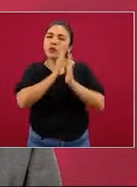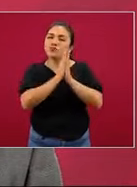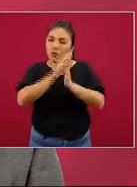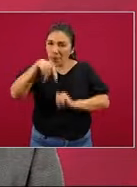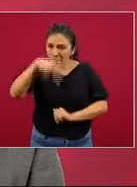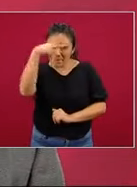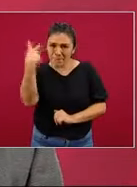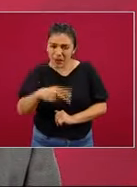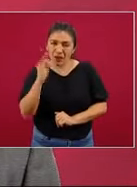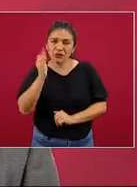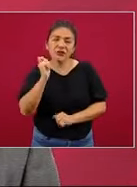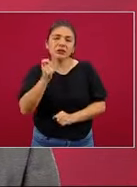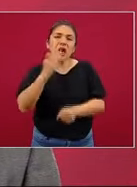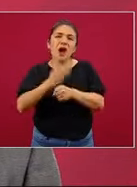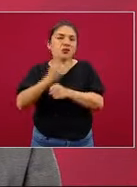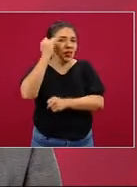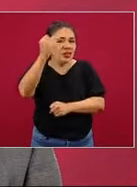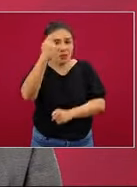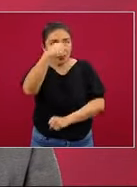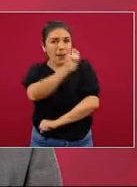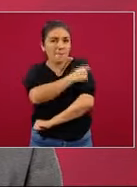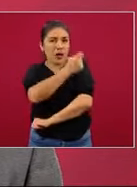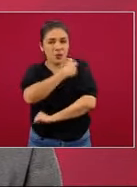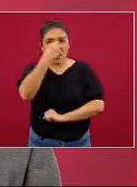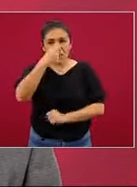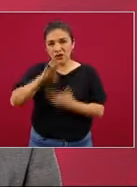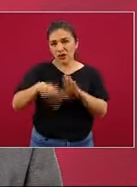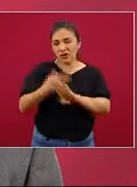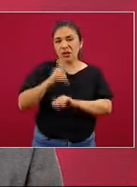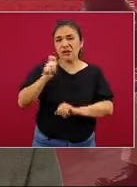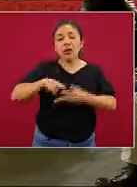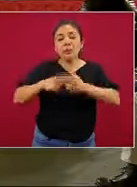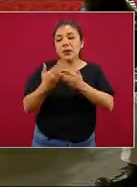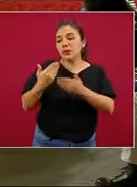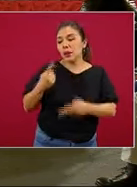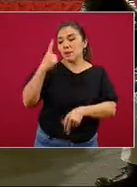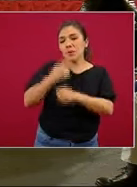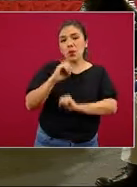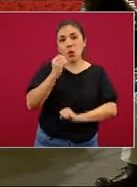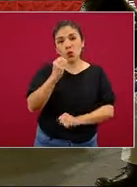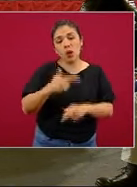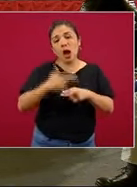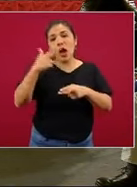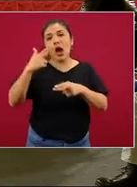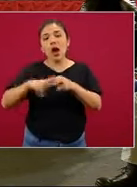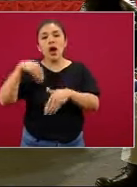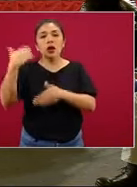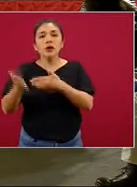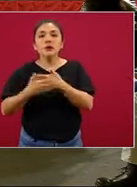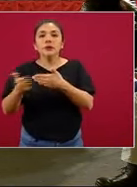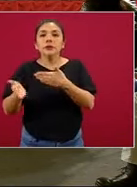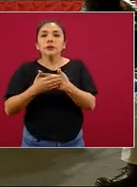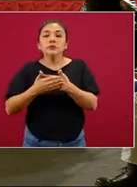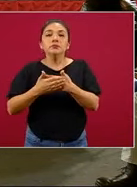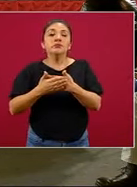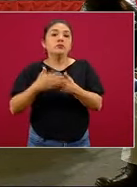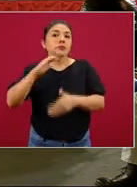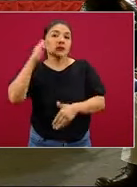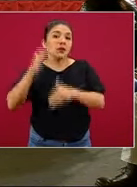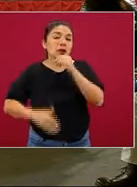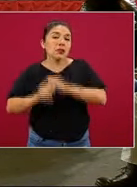México durante la campaña de vacunación contra la influenza que empezó el 1 de octubre y terminará cuando se